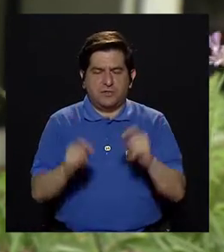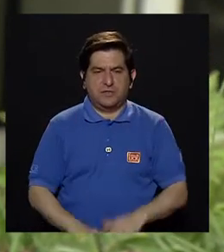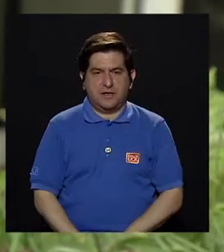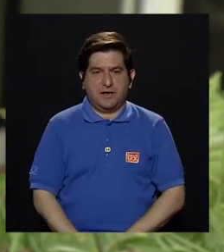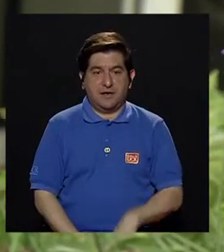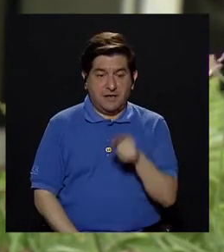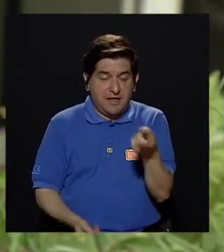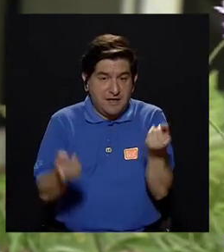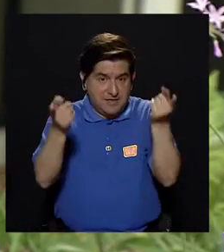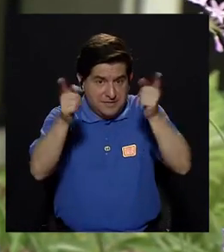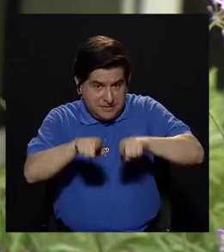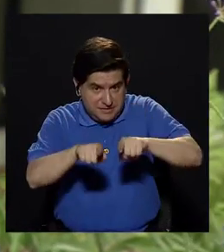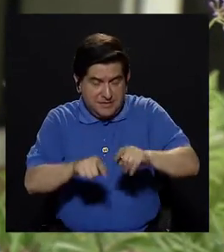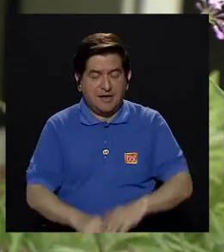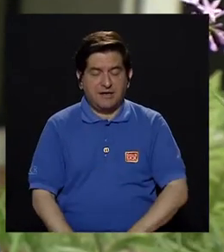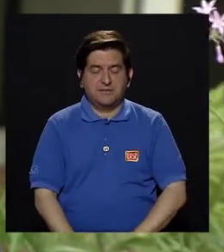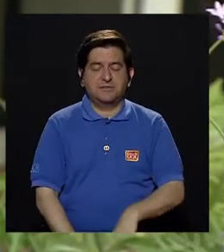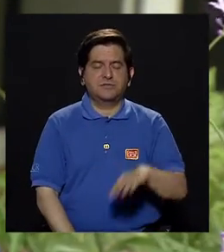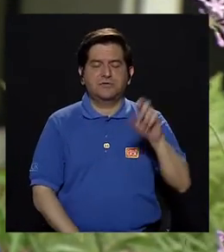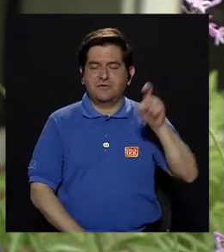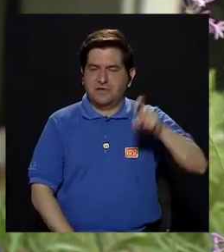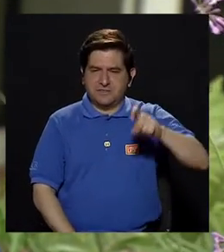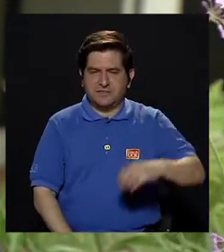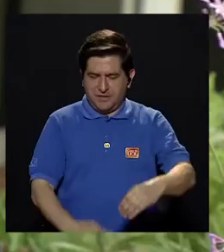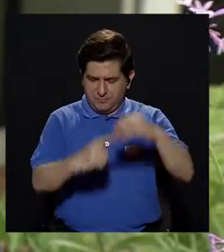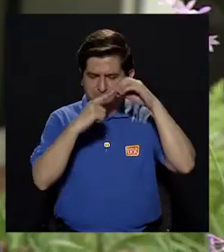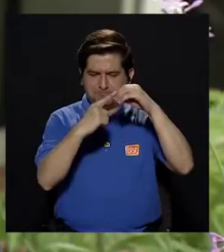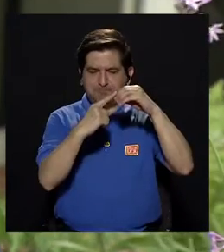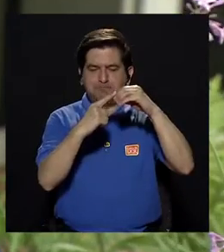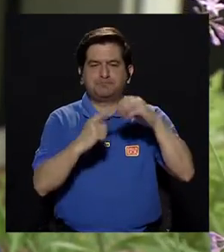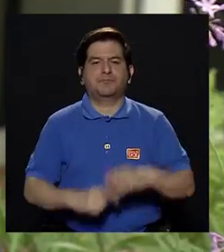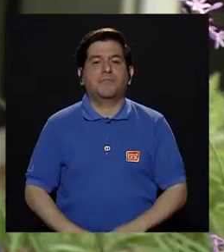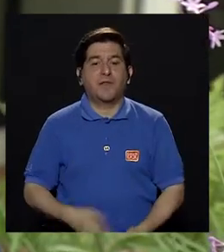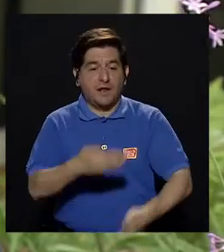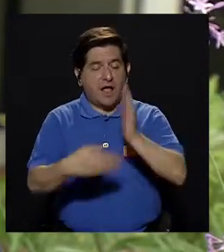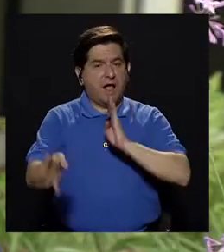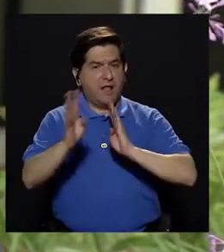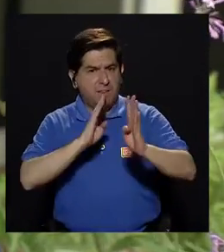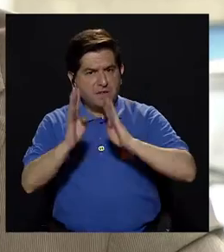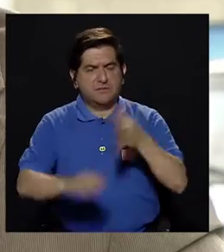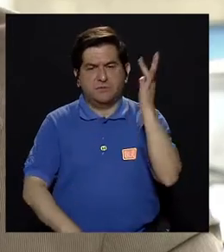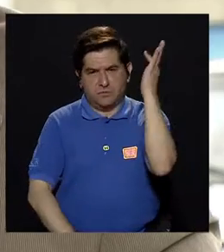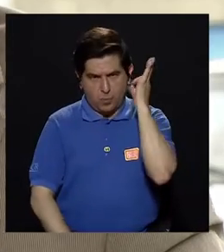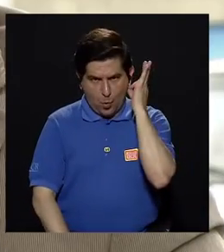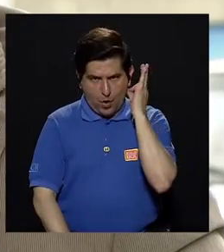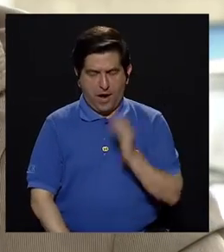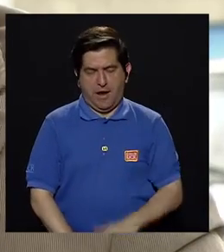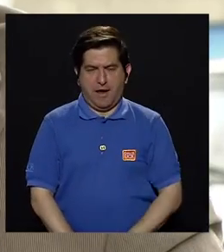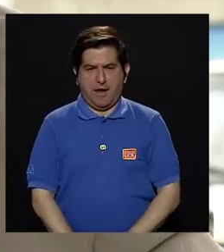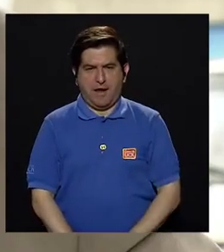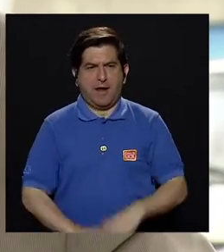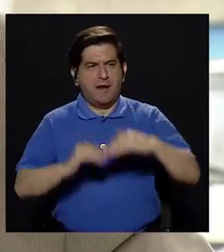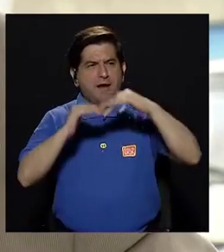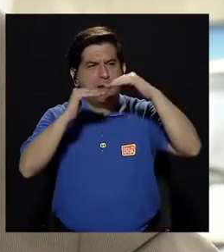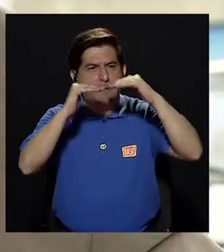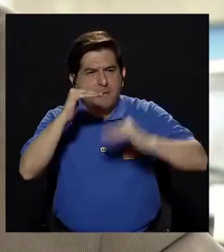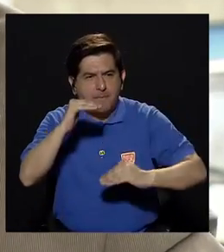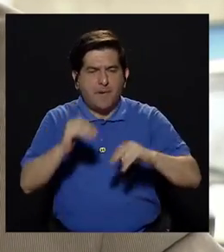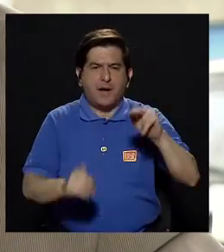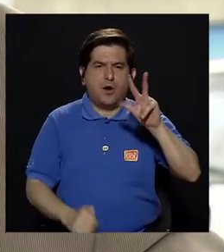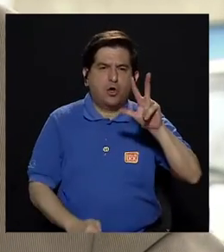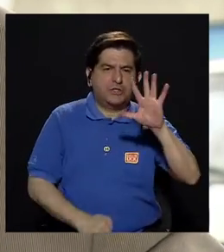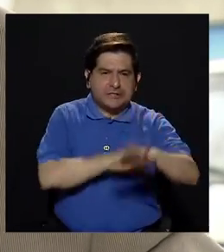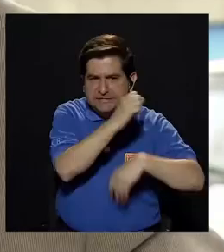es detección, en el caso de cáncer de mama es fundamentalmente la mamografía. Anteriormente se hablaba de que una mujer por debajo